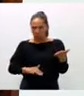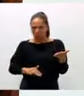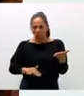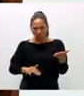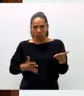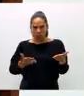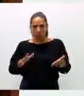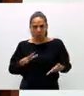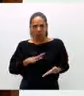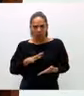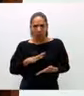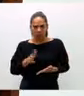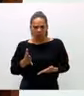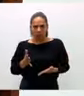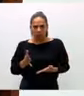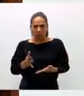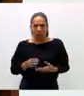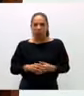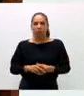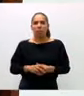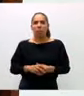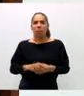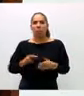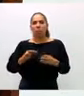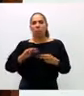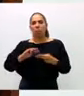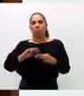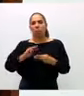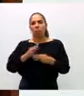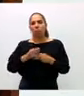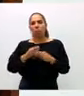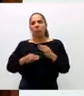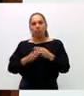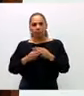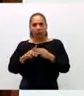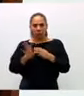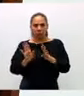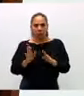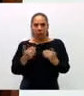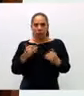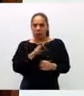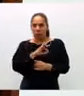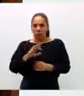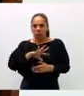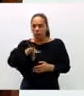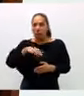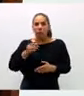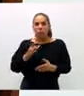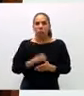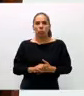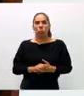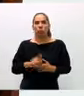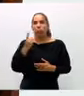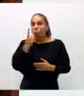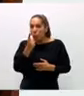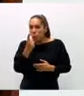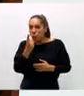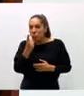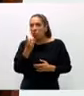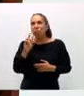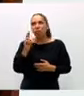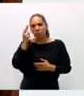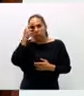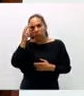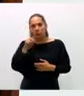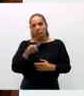y un aspecto que es fundamental es el reconocimiento, el fortalecimiento de lo que se llama el